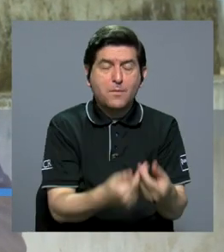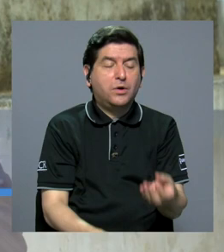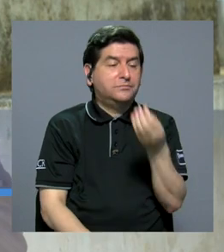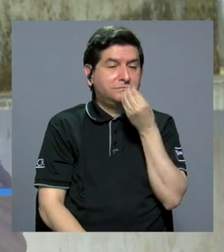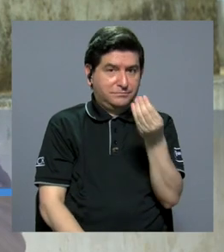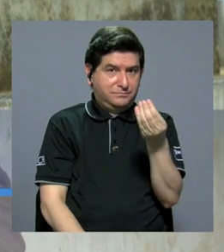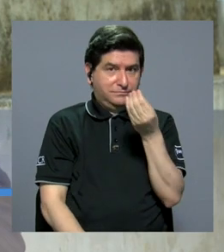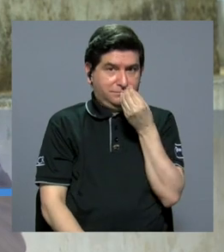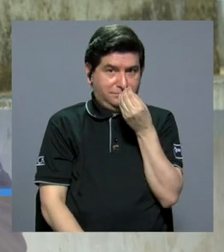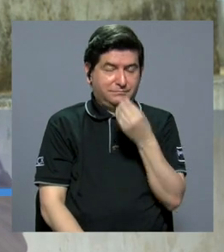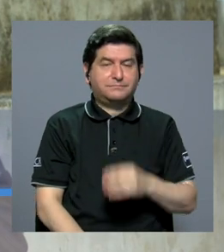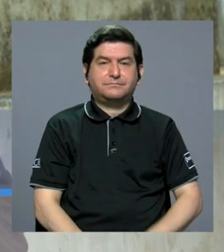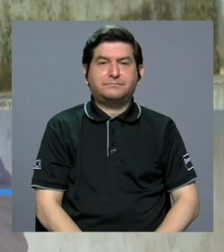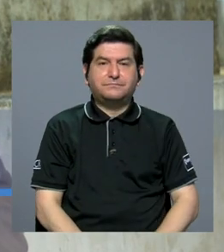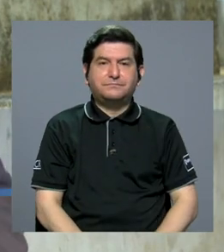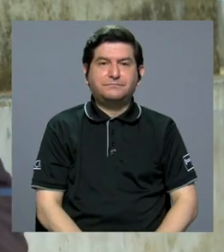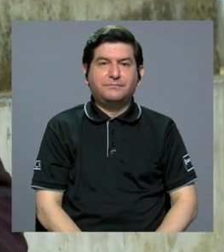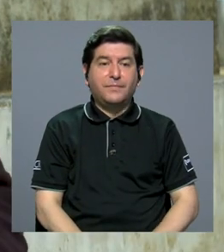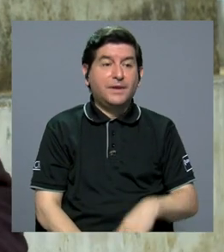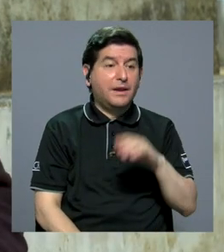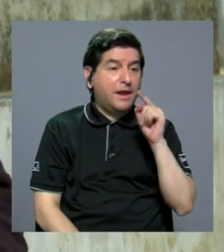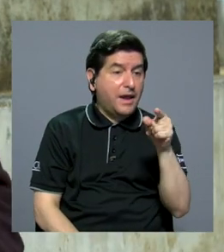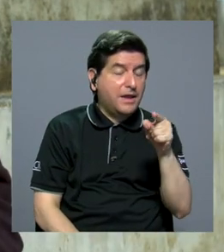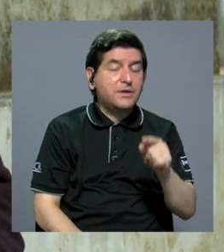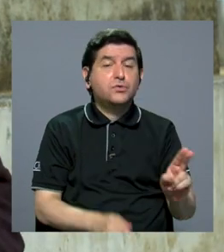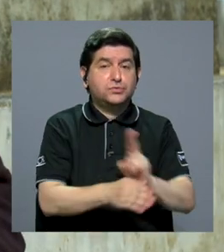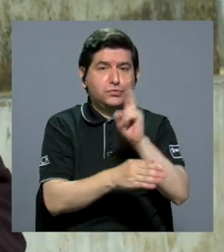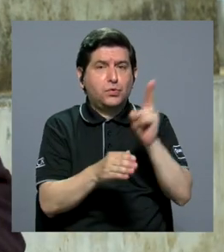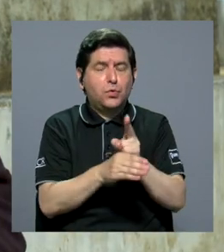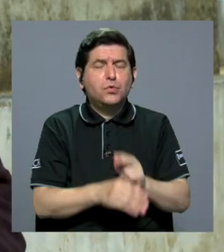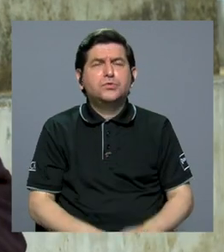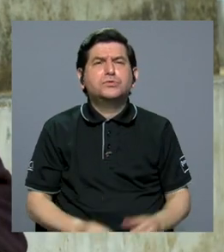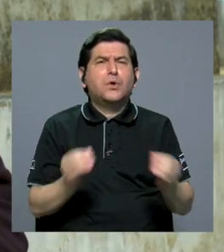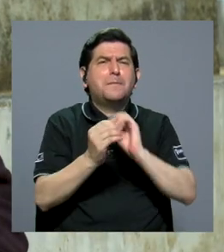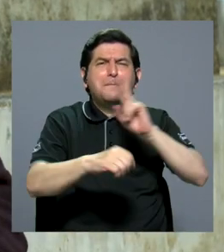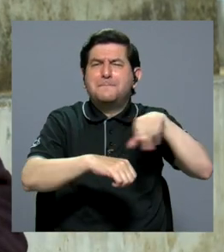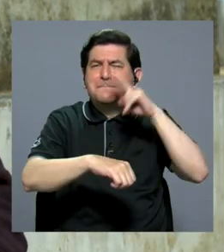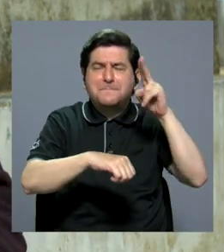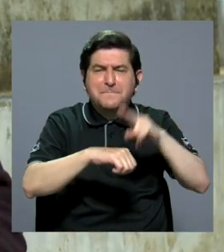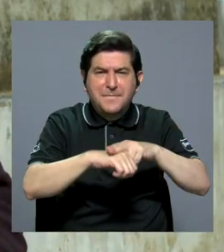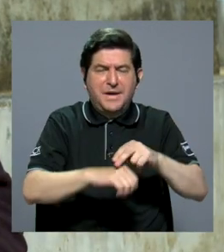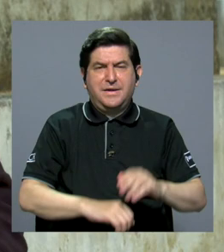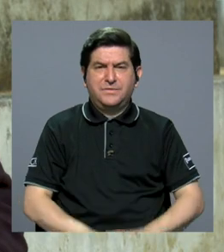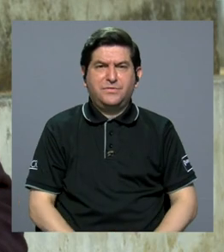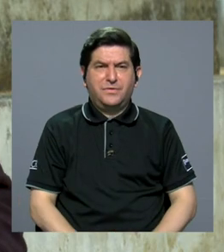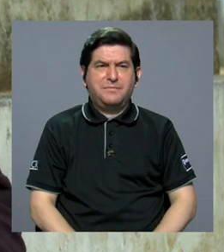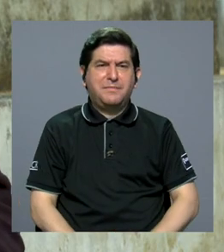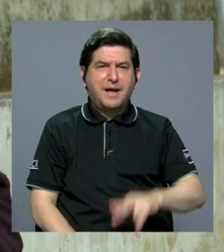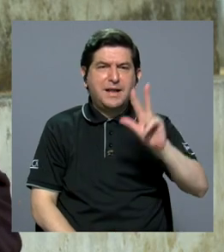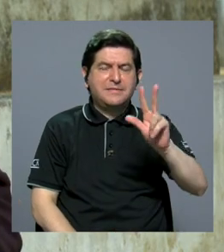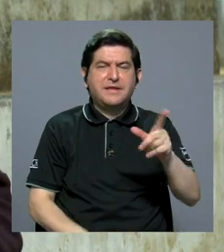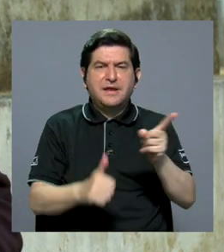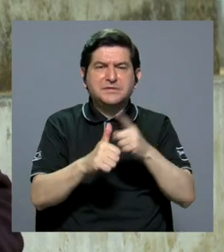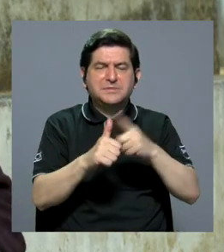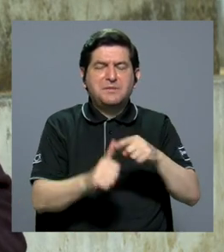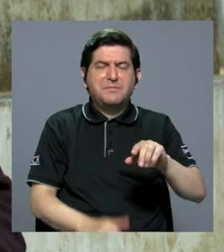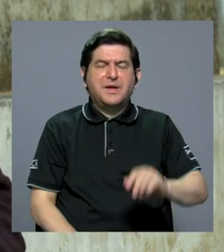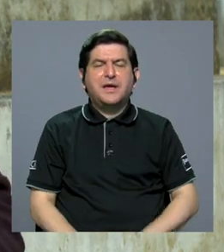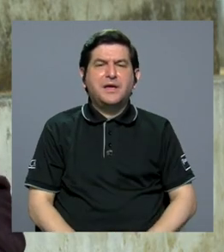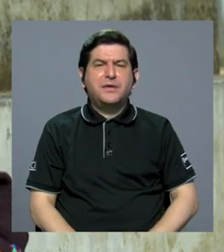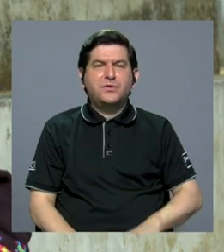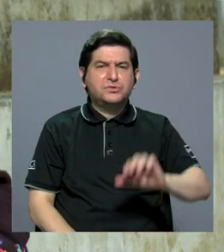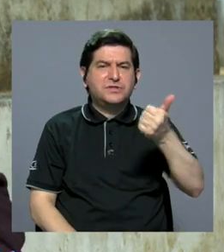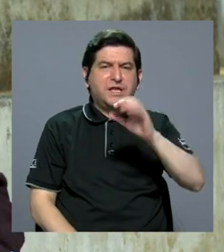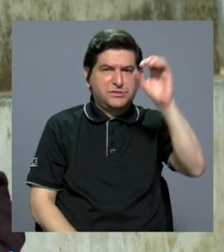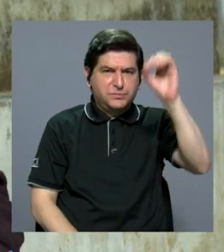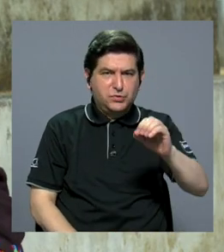de alimentos que son consumidos más habitualmente por los tres primeros